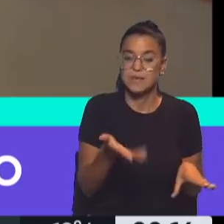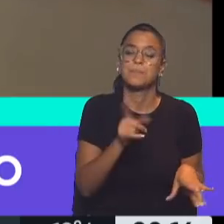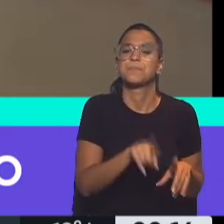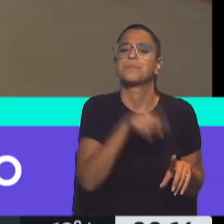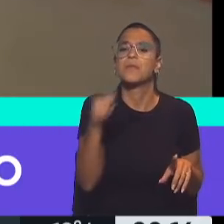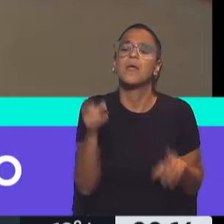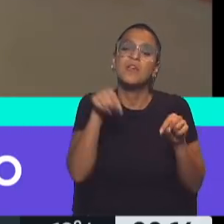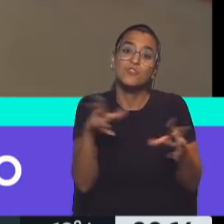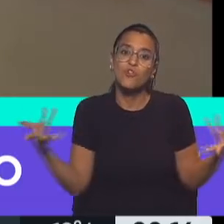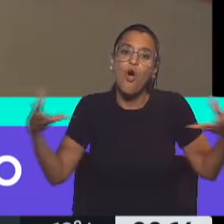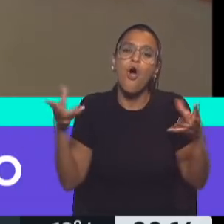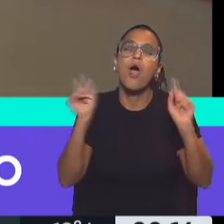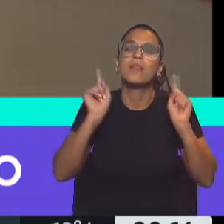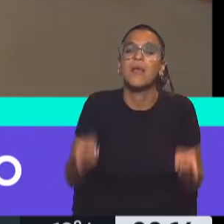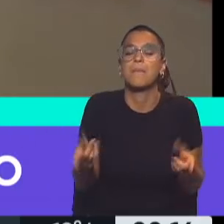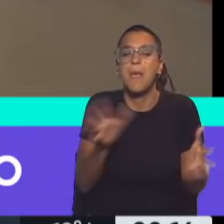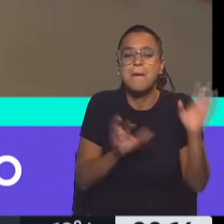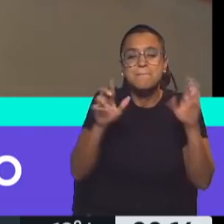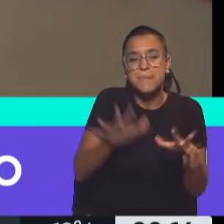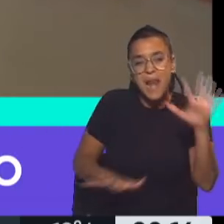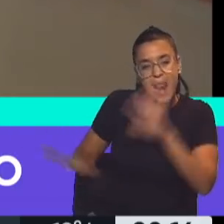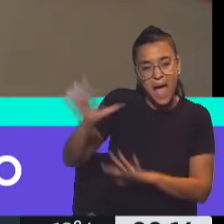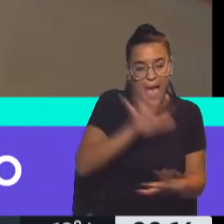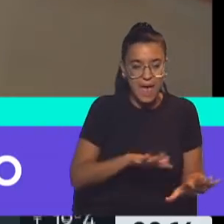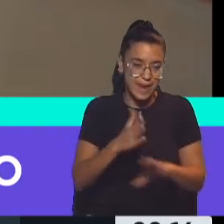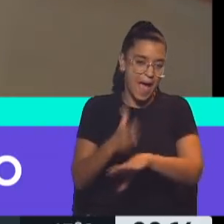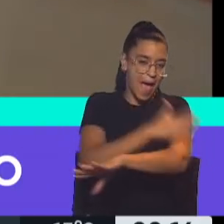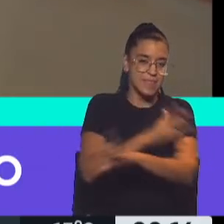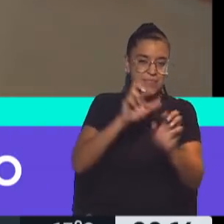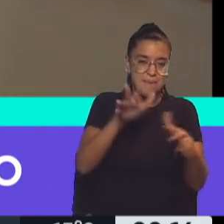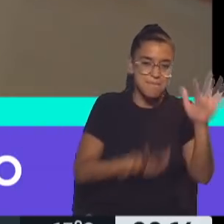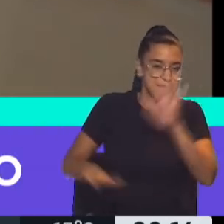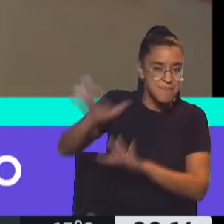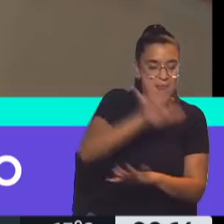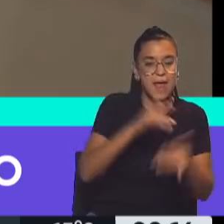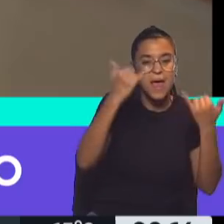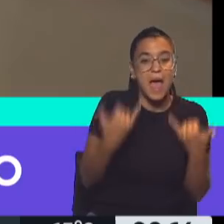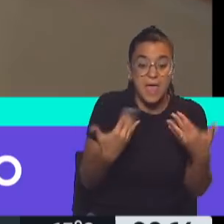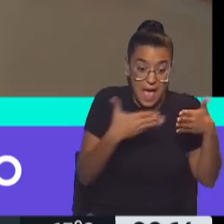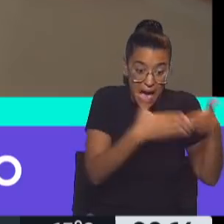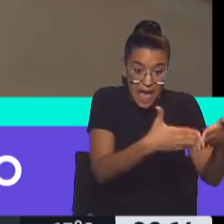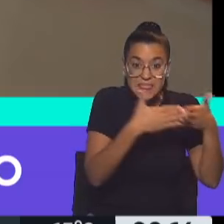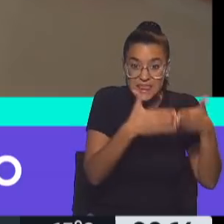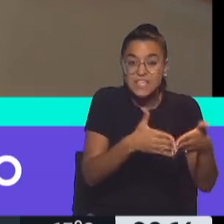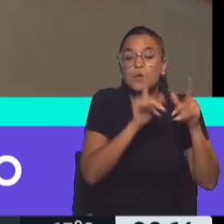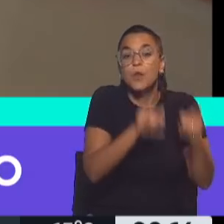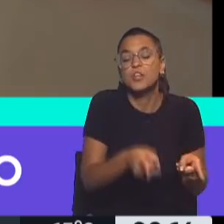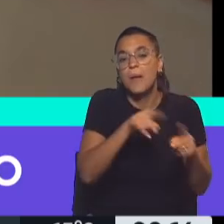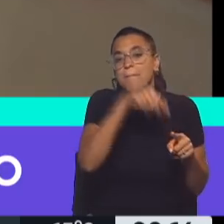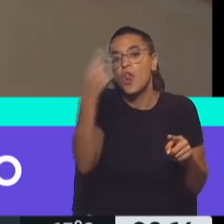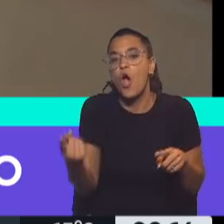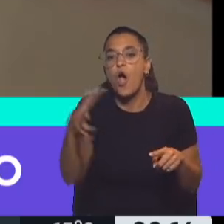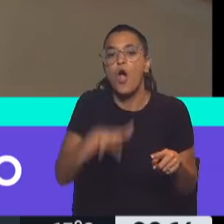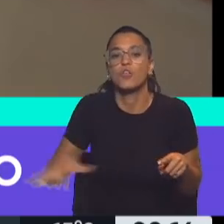esto era parte de una estrategia planificada que se daba en el astillero pero también se daba en el plano